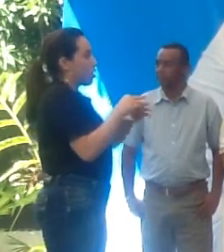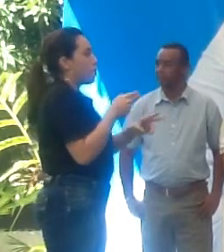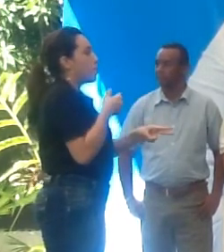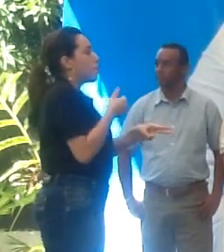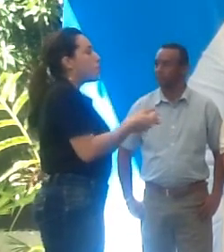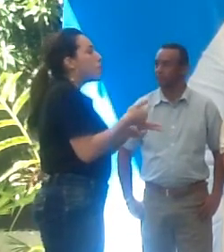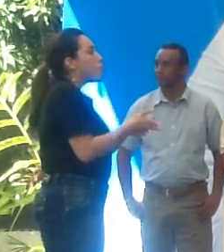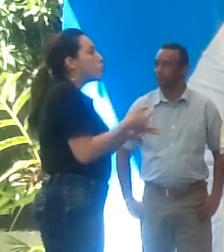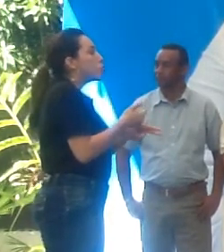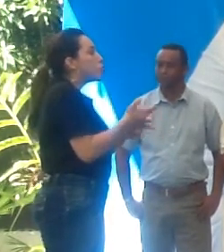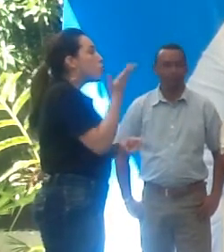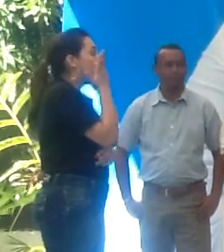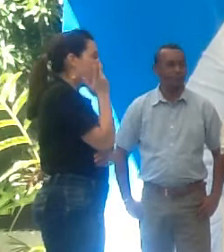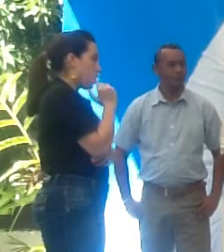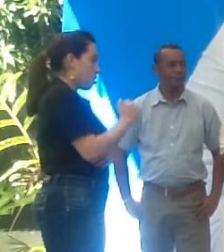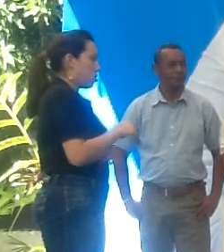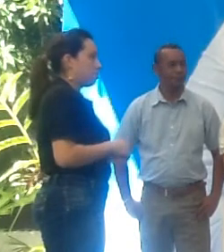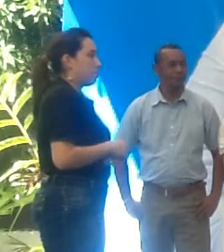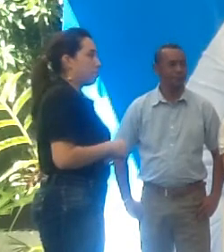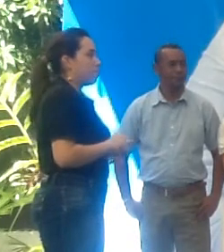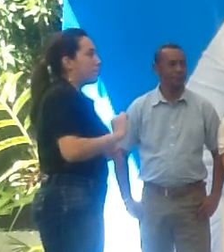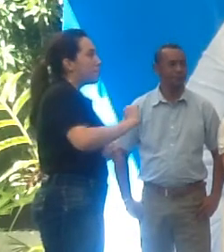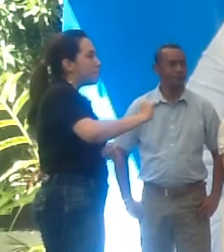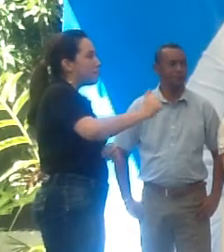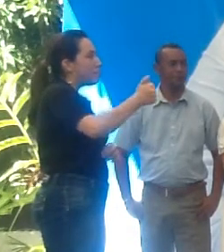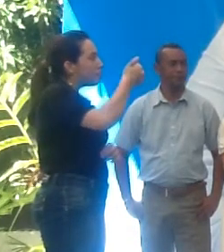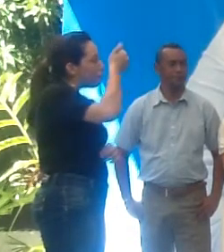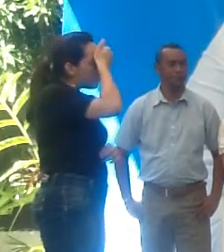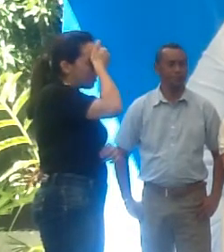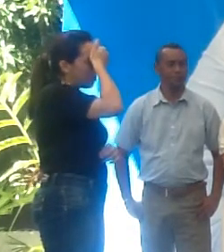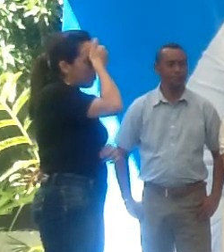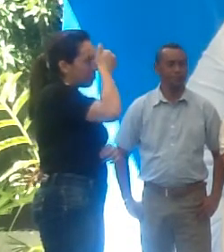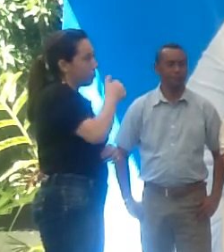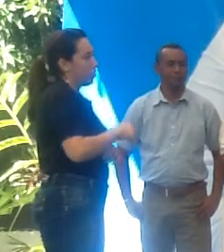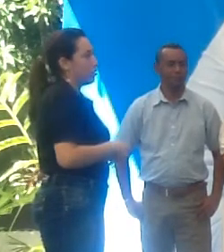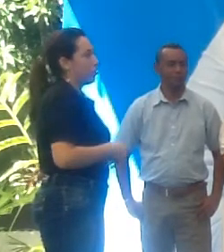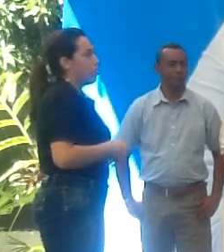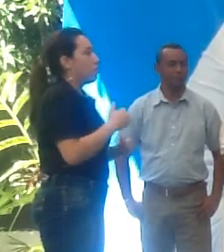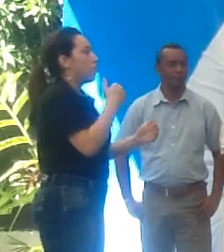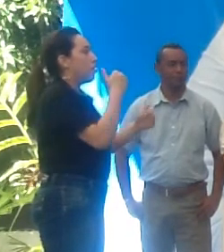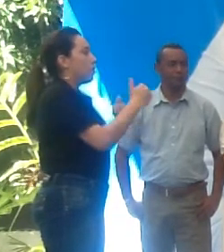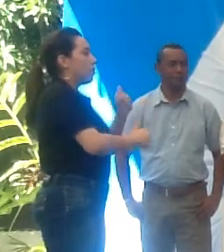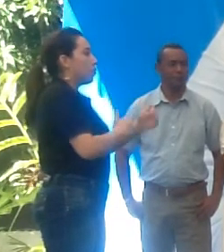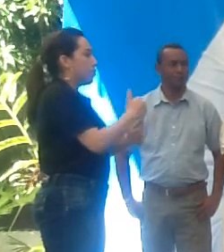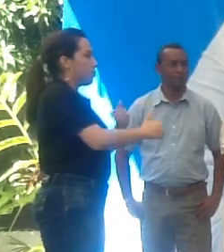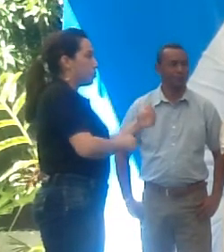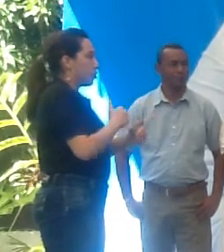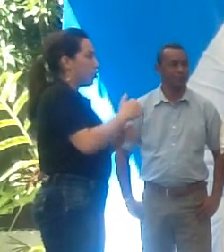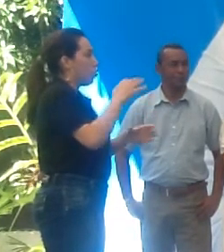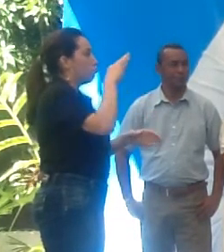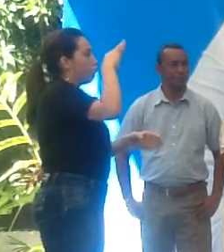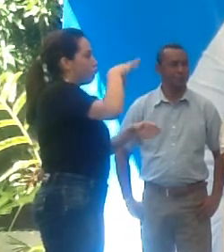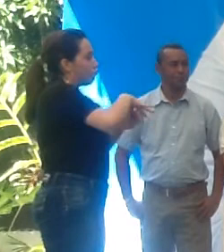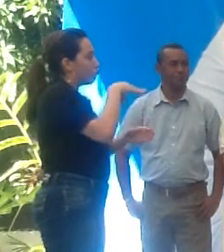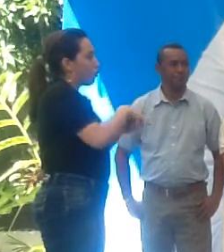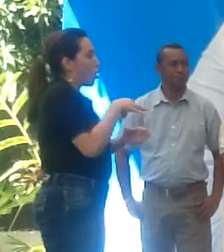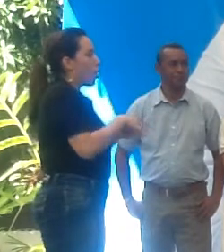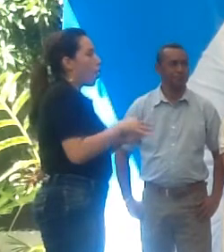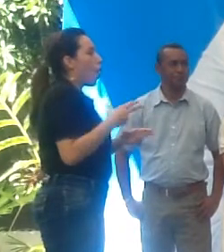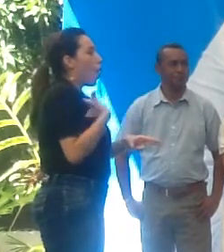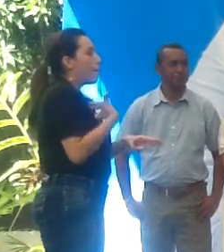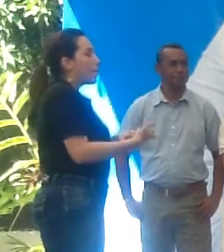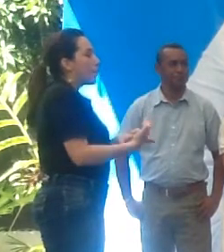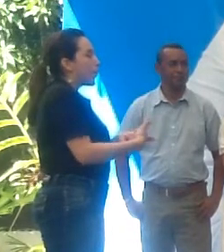días y principalmente para el proceso electoral que se avecina